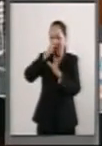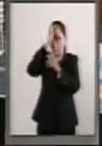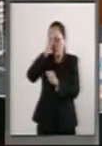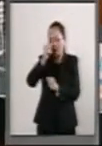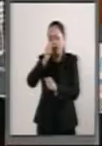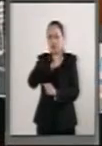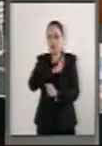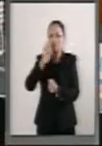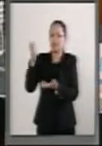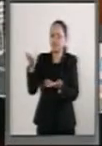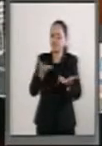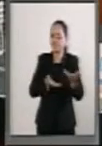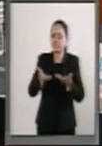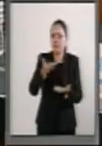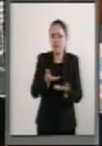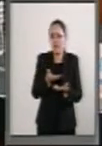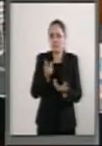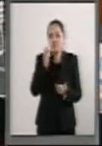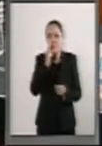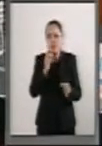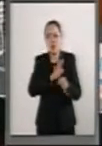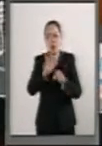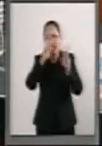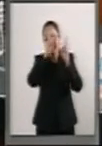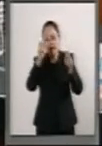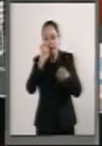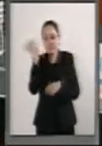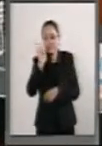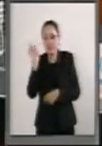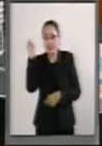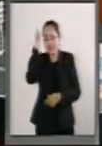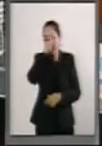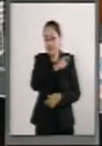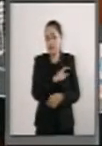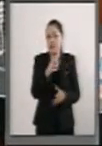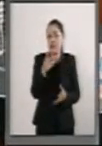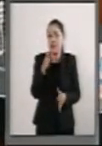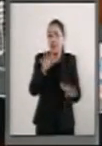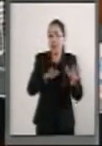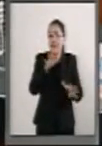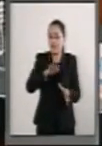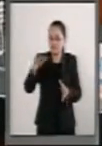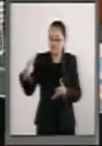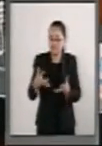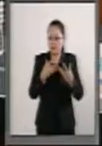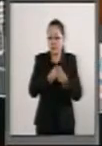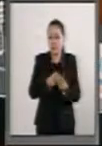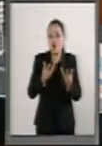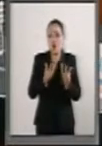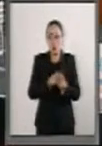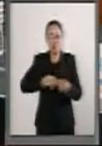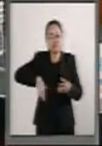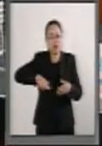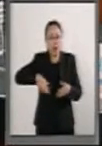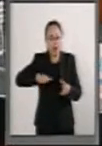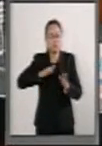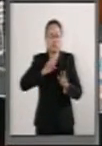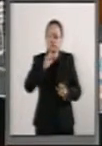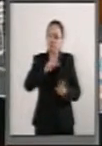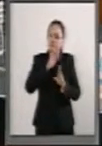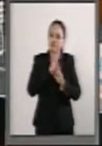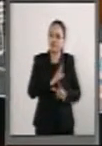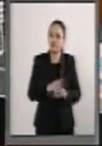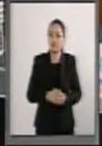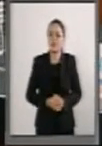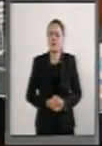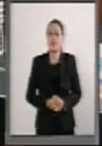consensos, aún en temas difíciles como los que nos ha tocado sacar recientemente. De tal manera que